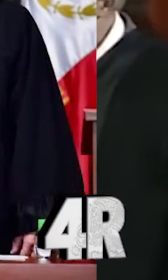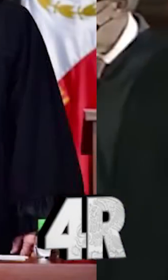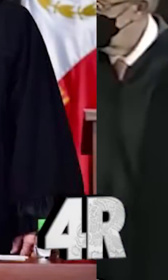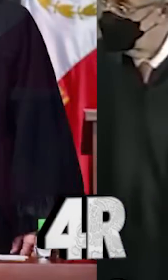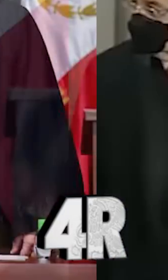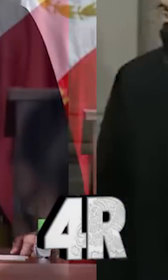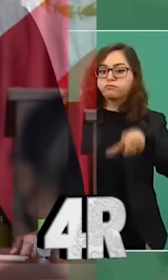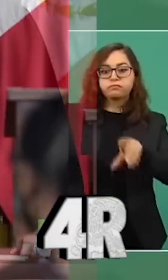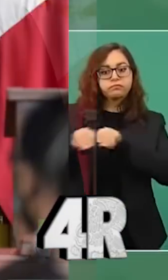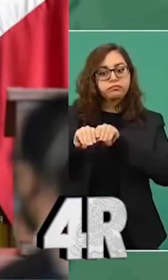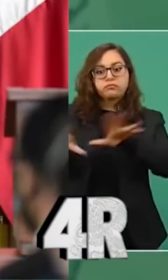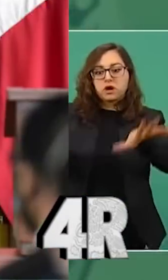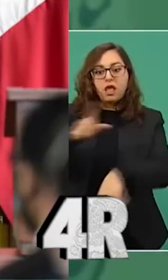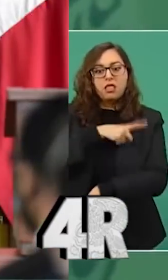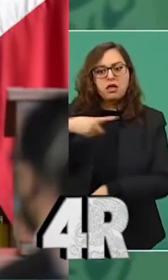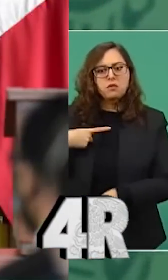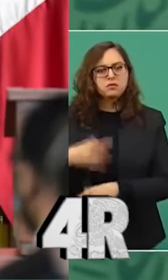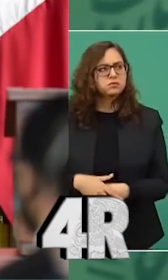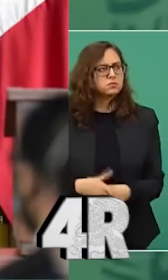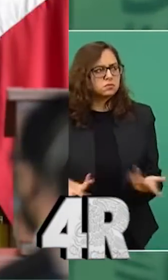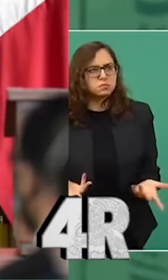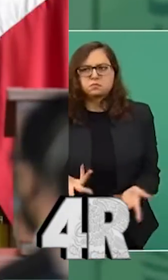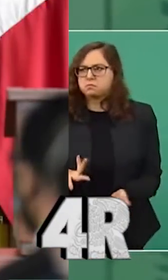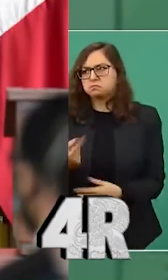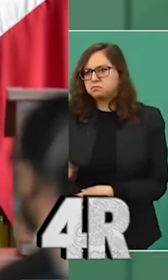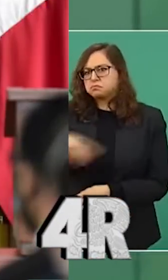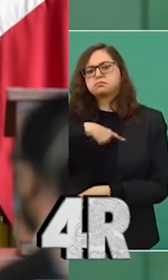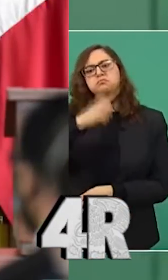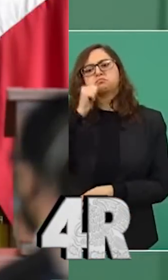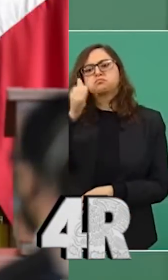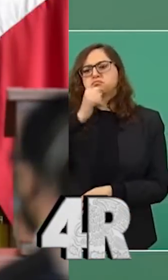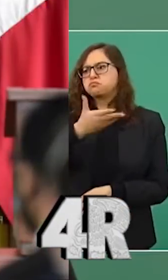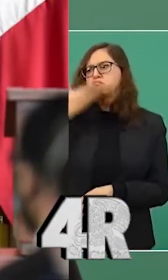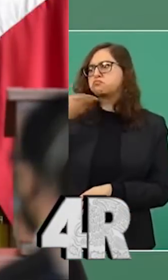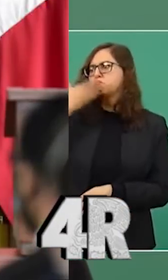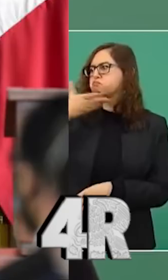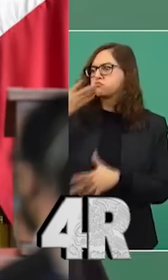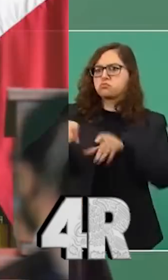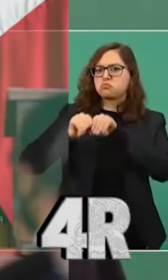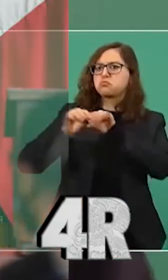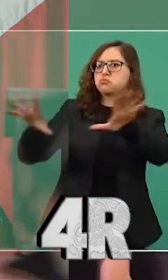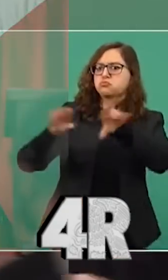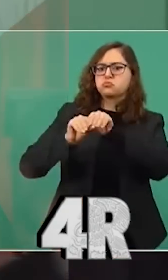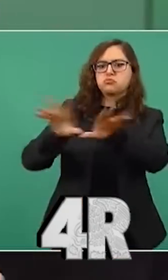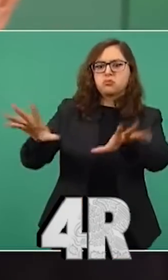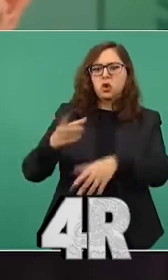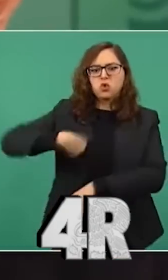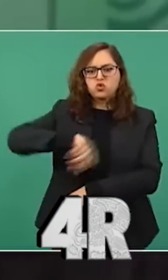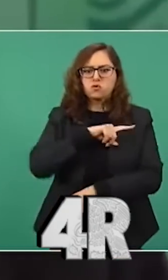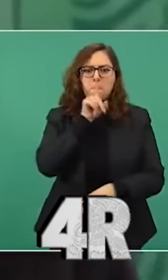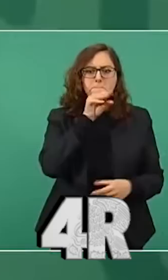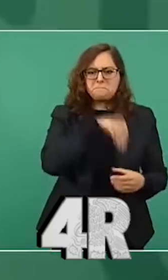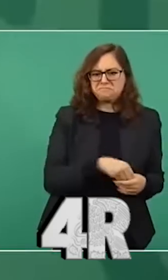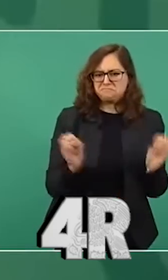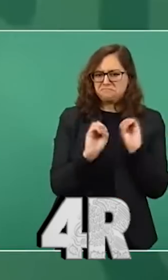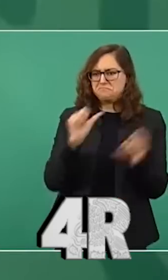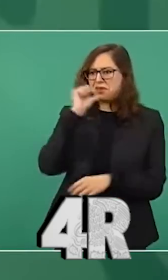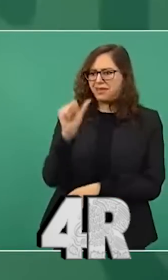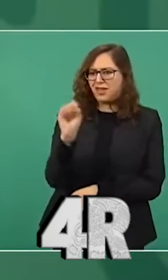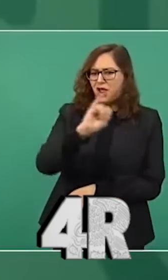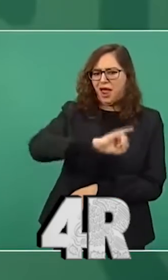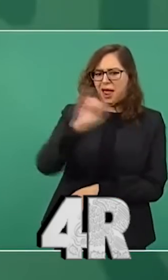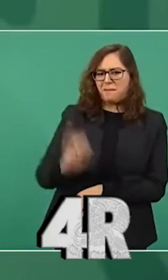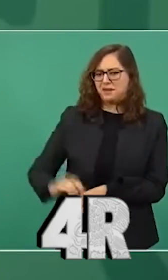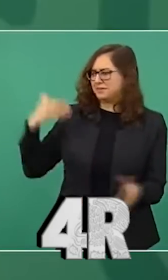piensan agarrar el Poder Judicial como un nido verdadero de ratas. Vamos a ver este mensaje que le manda a todos